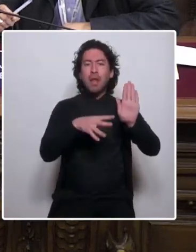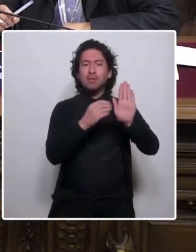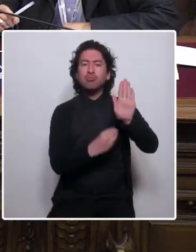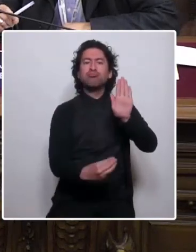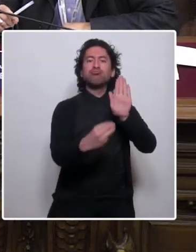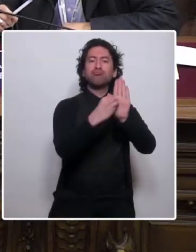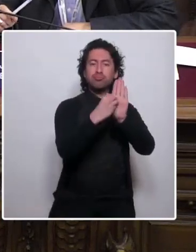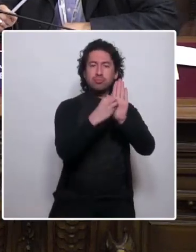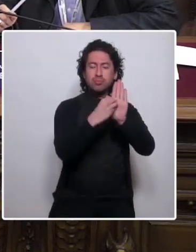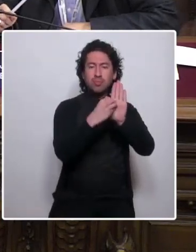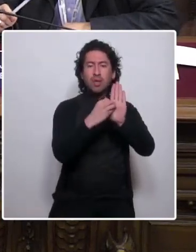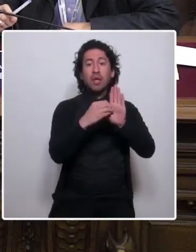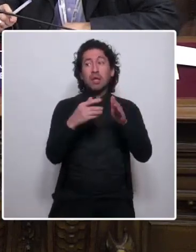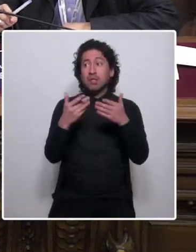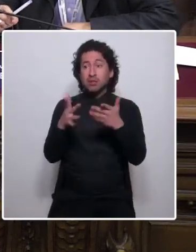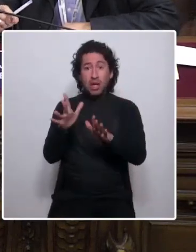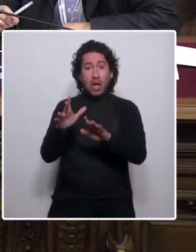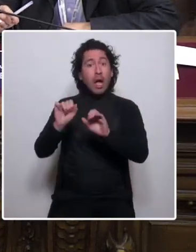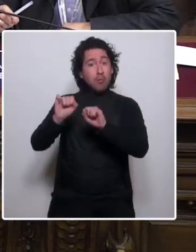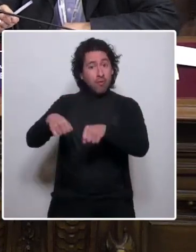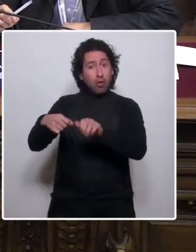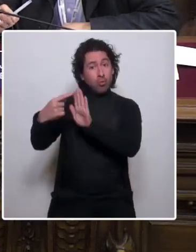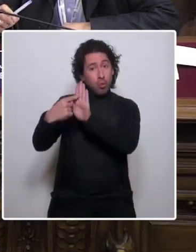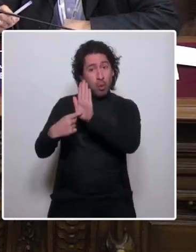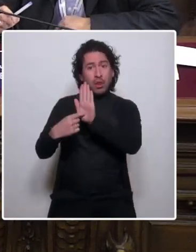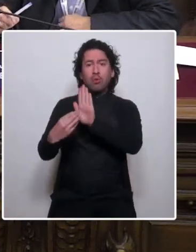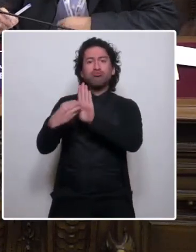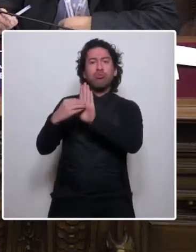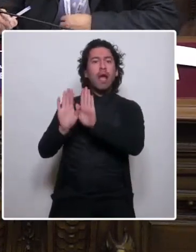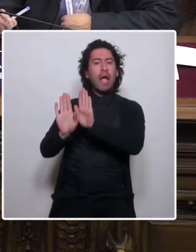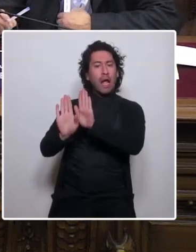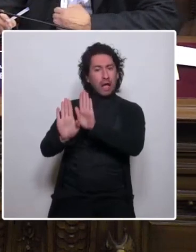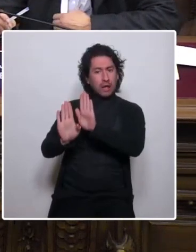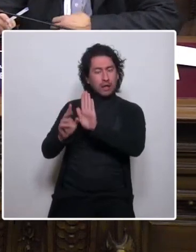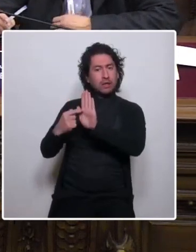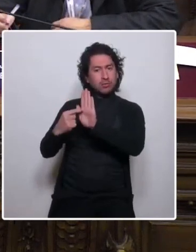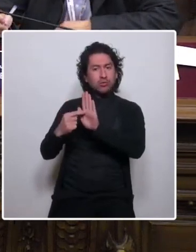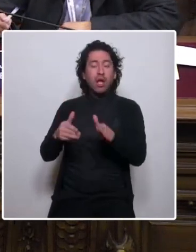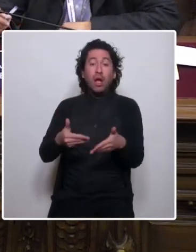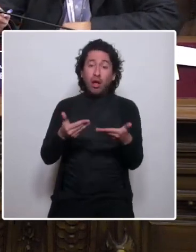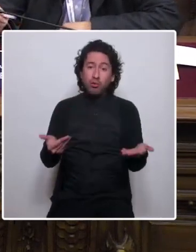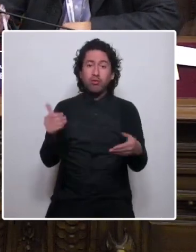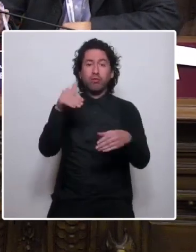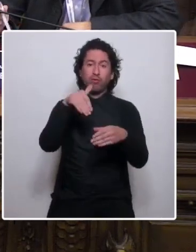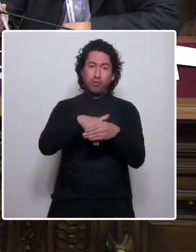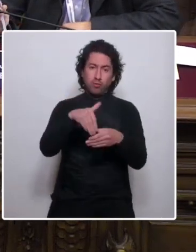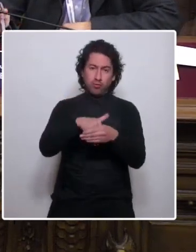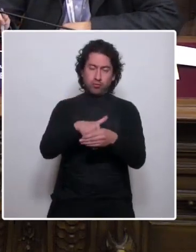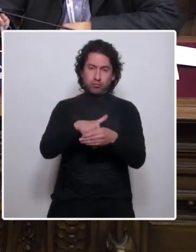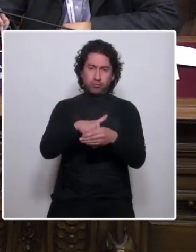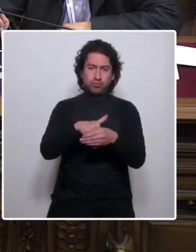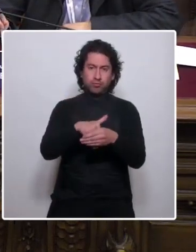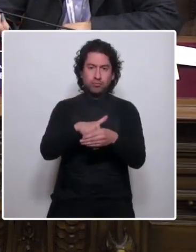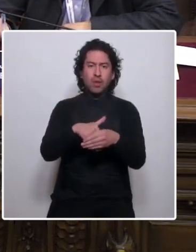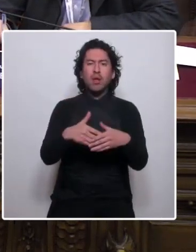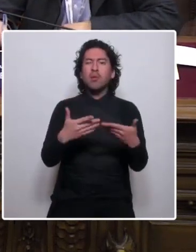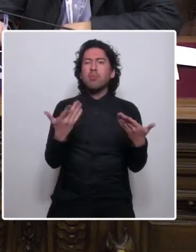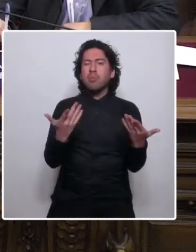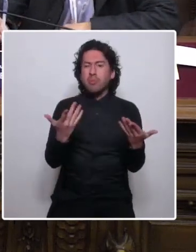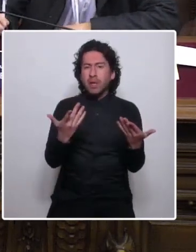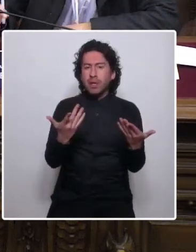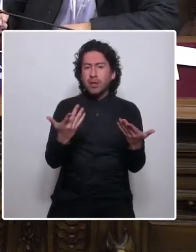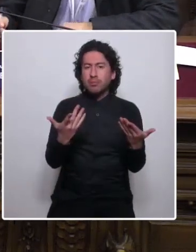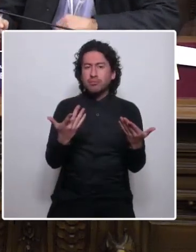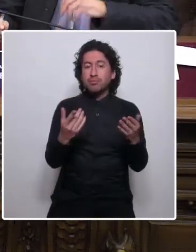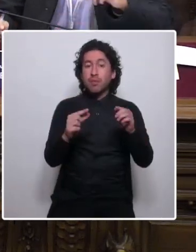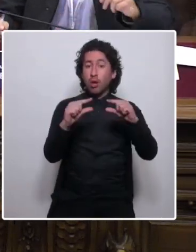en la propuesta que acaba de ser aprobada. Por lo tanto, corresponde someterla a votación. Es para reemplazar